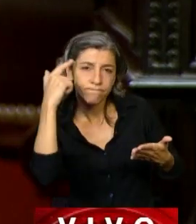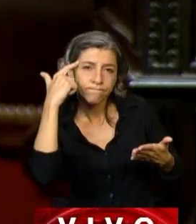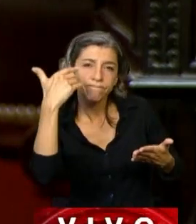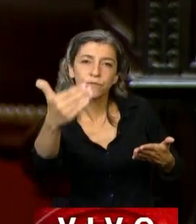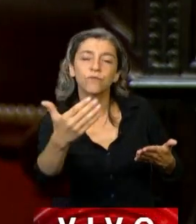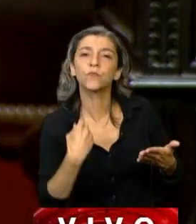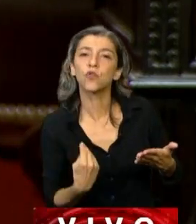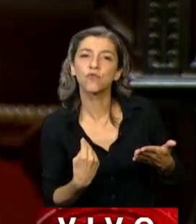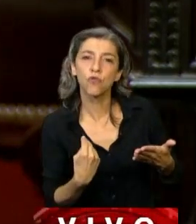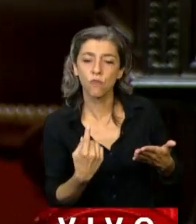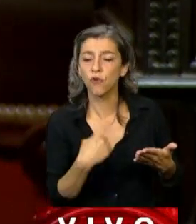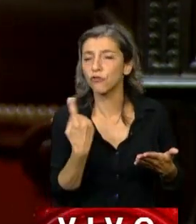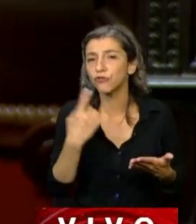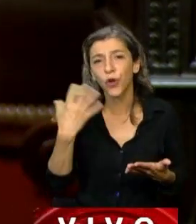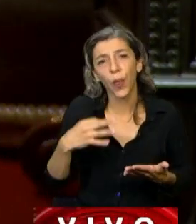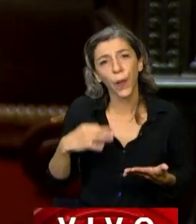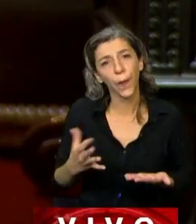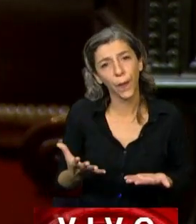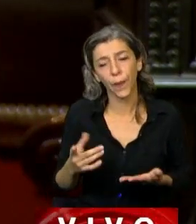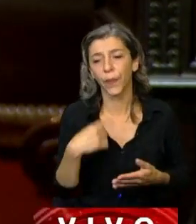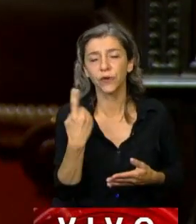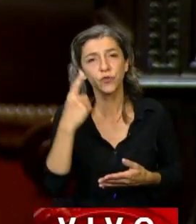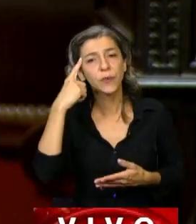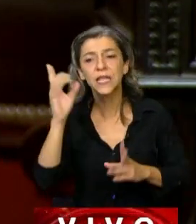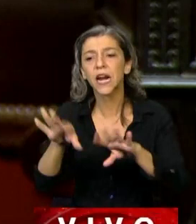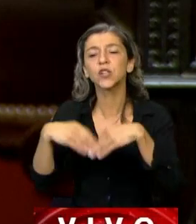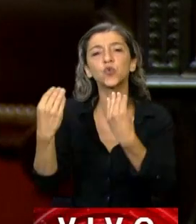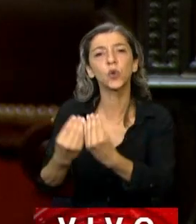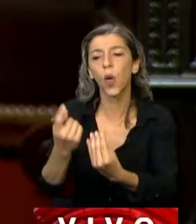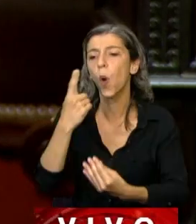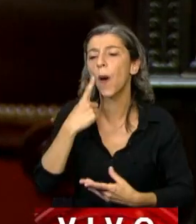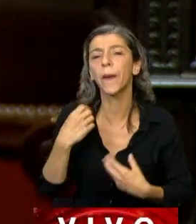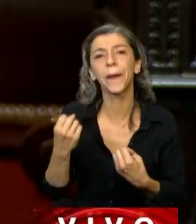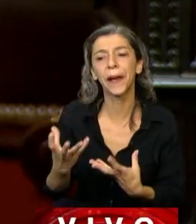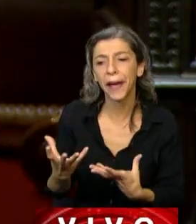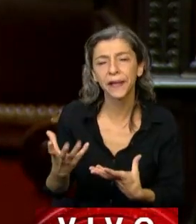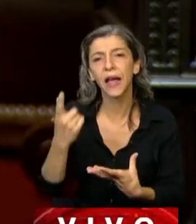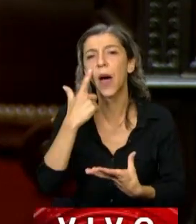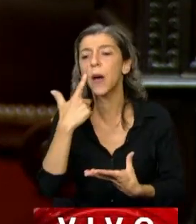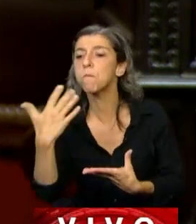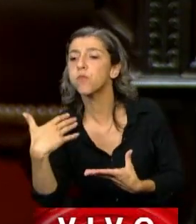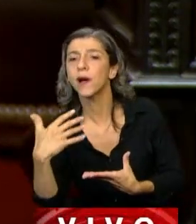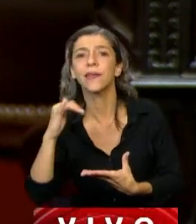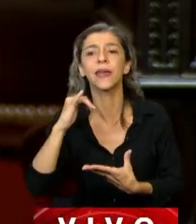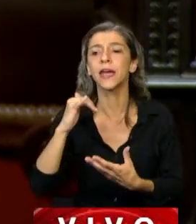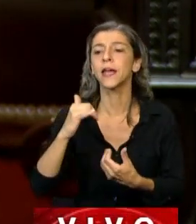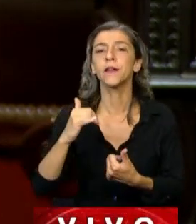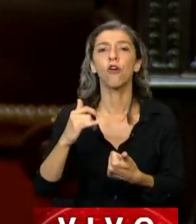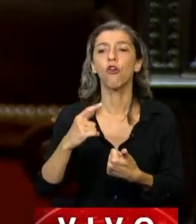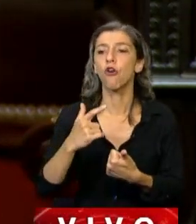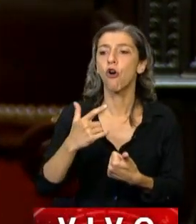capaces de hacer una evaluación sobre los resultados posibles, sobre los resultados deseados, sobre